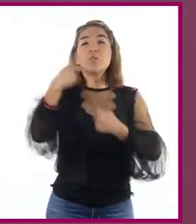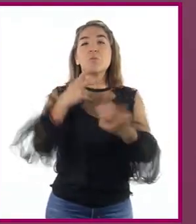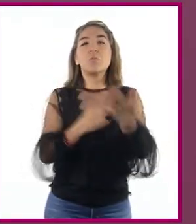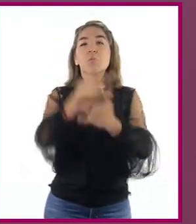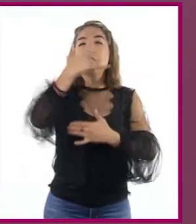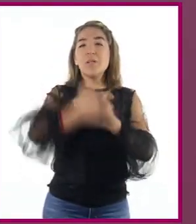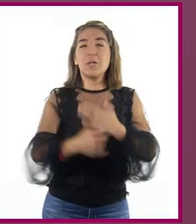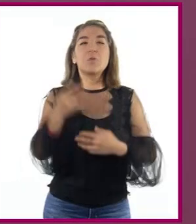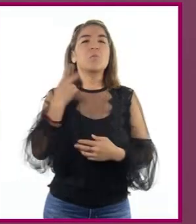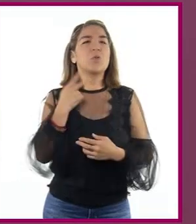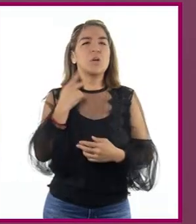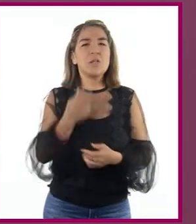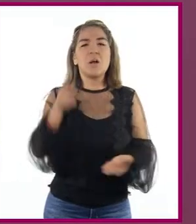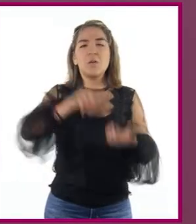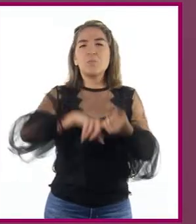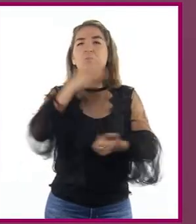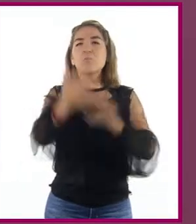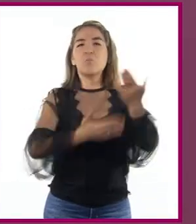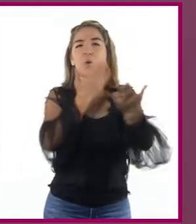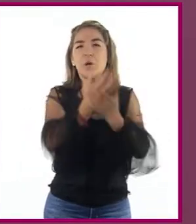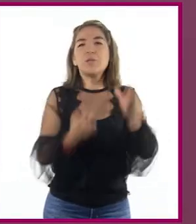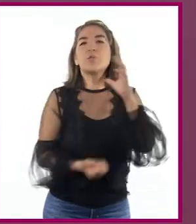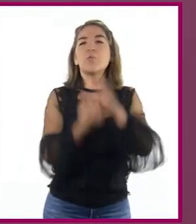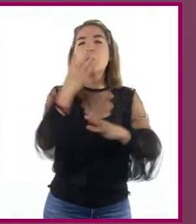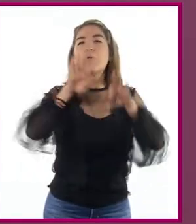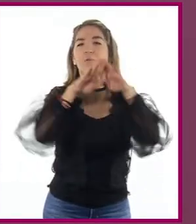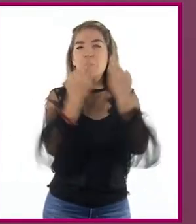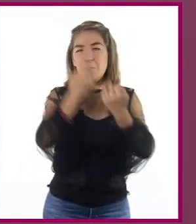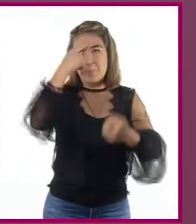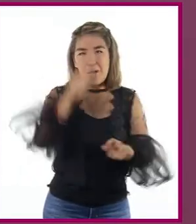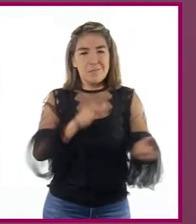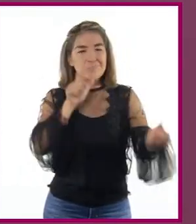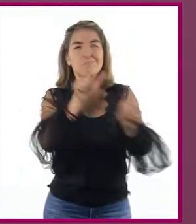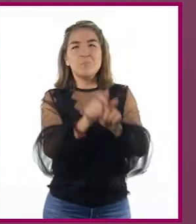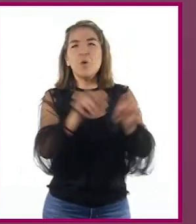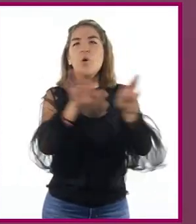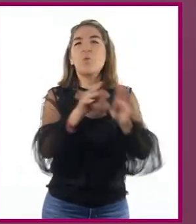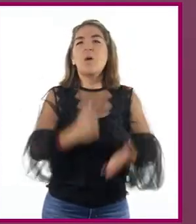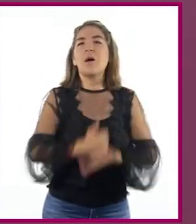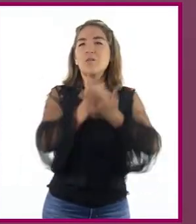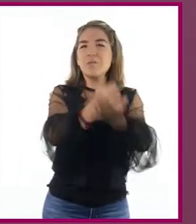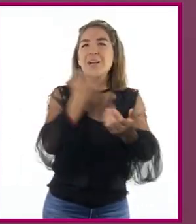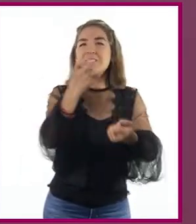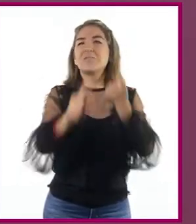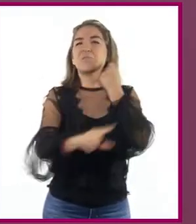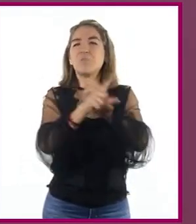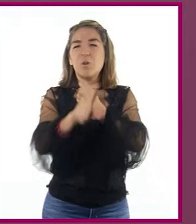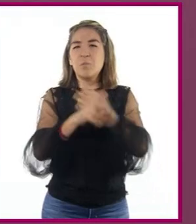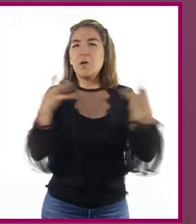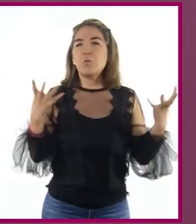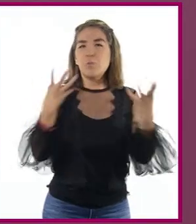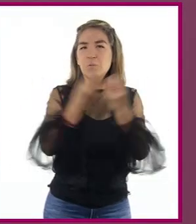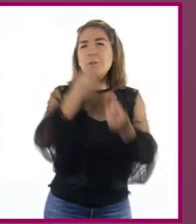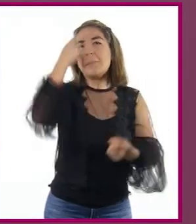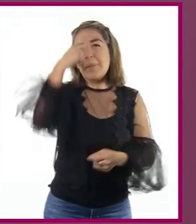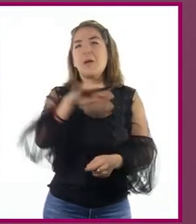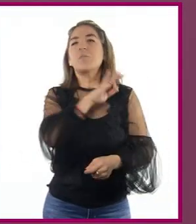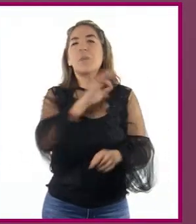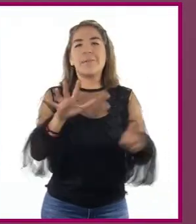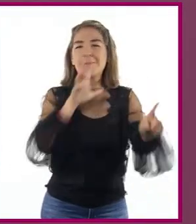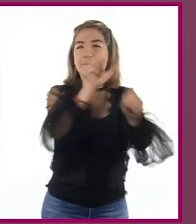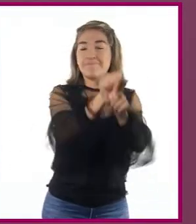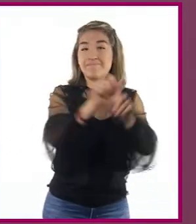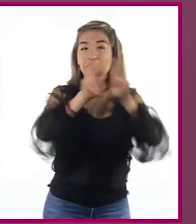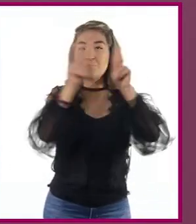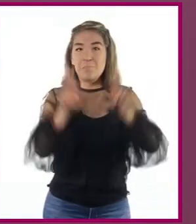político que propone una nueva manera de hacer frente a los problemas comunes, básicamente para alcanzar la